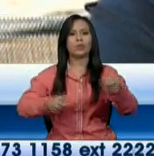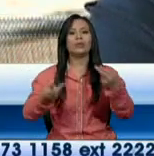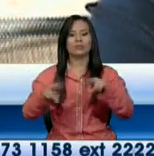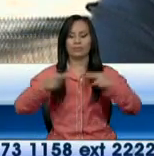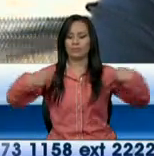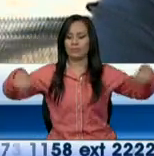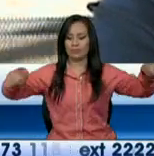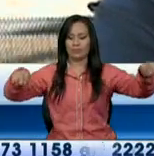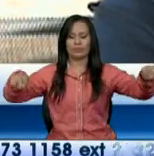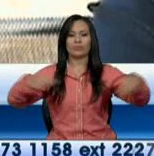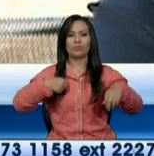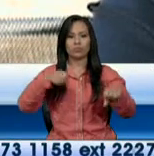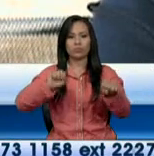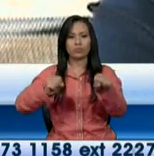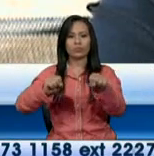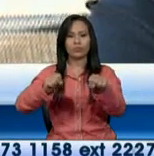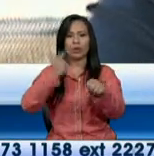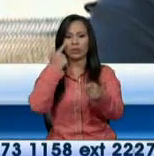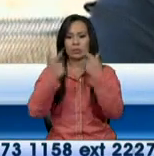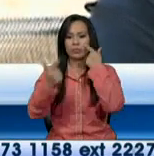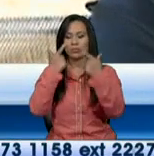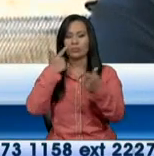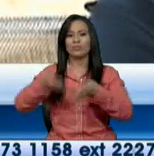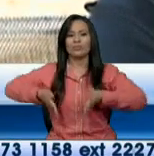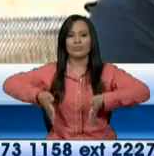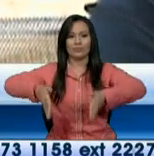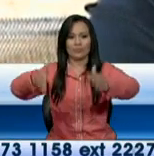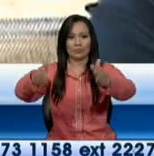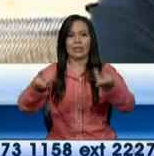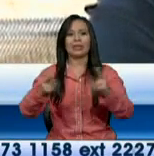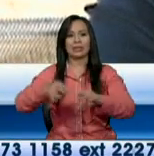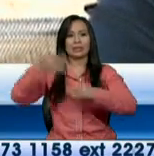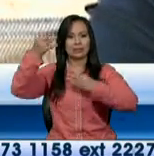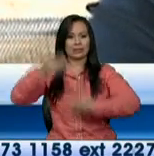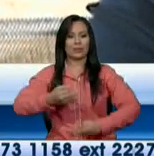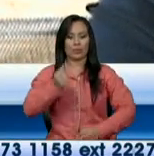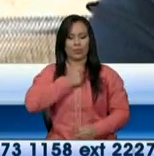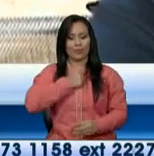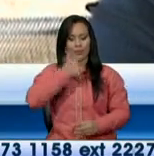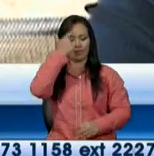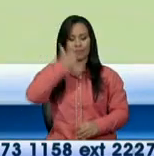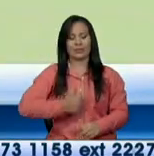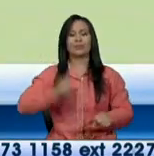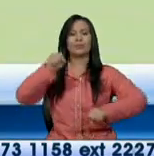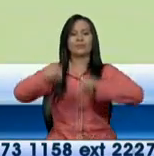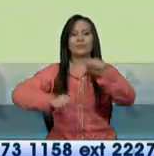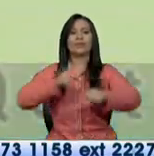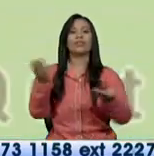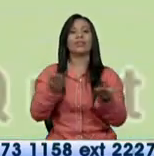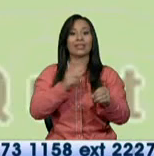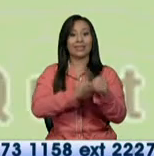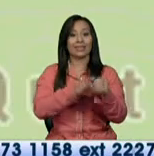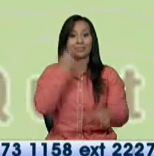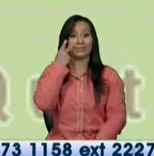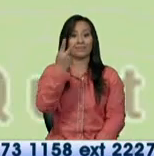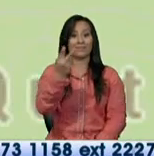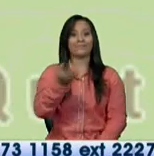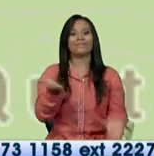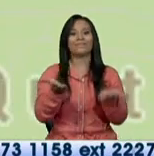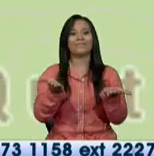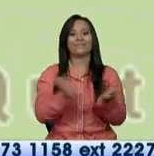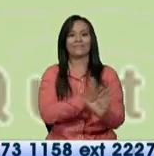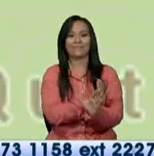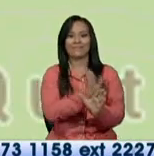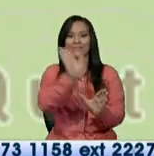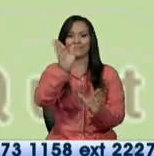justamente para patrullar en esta ruta y garantizar la seguridad de nuestros queridos deportistas. En Quito, la primera ruta planificada